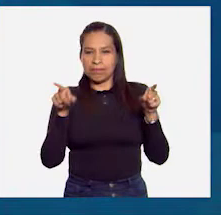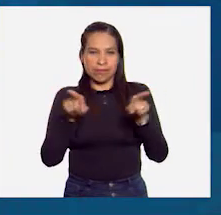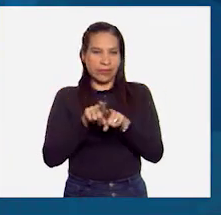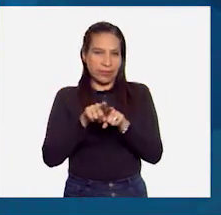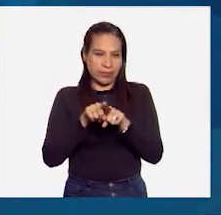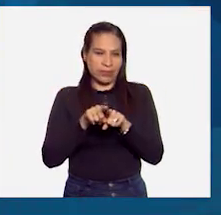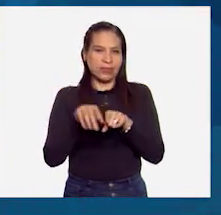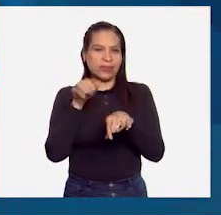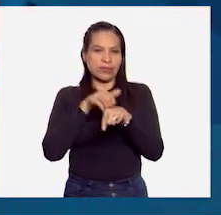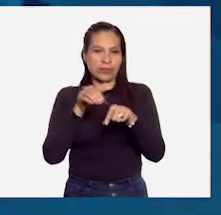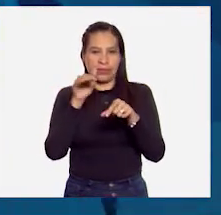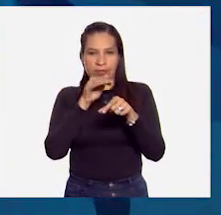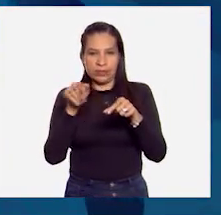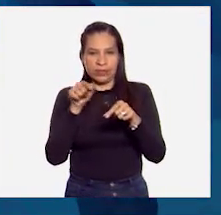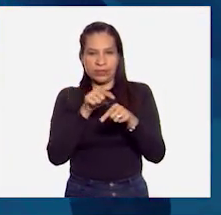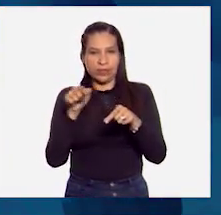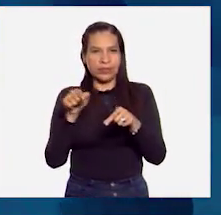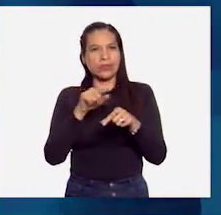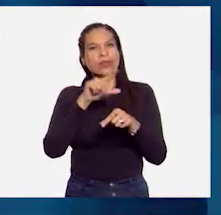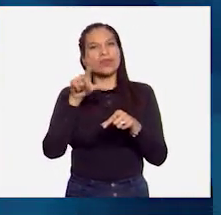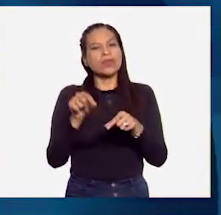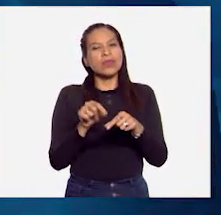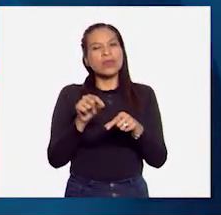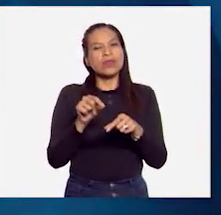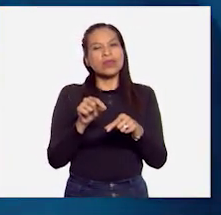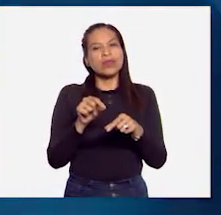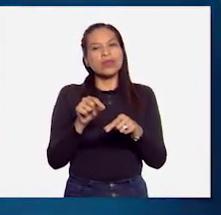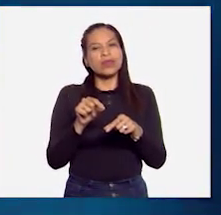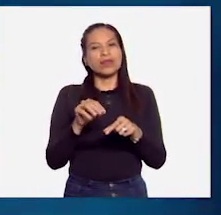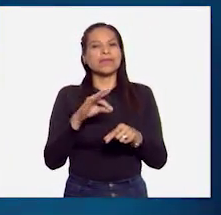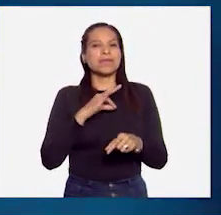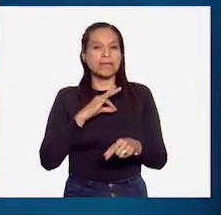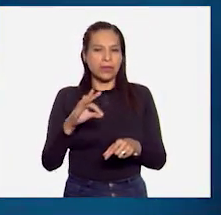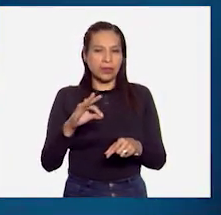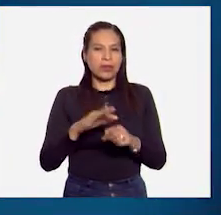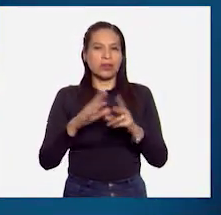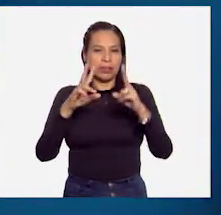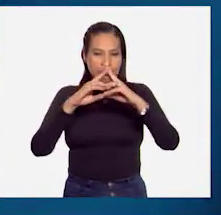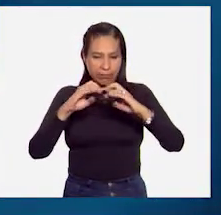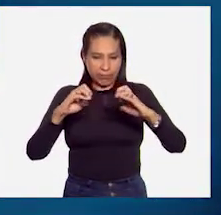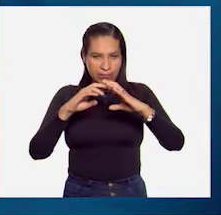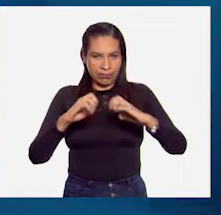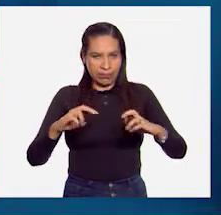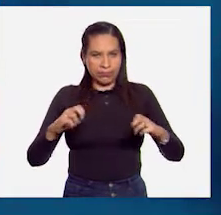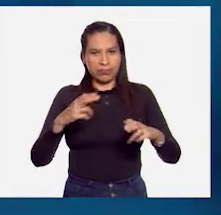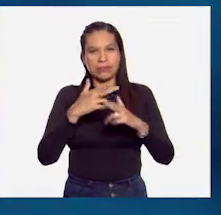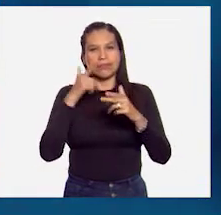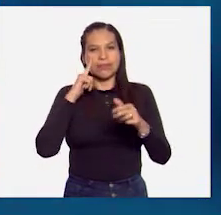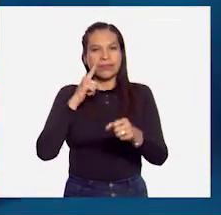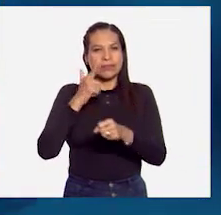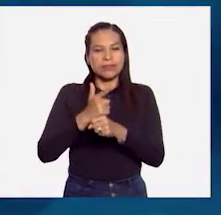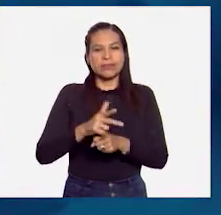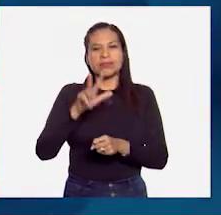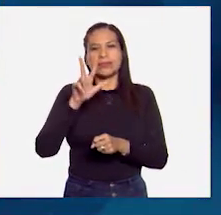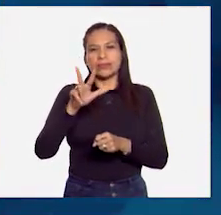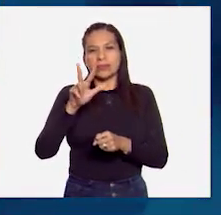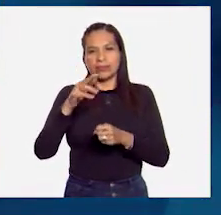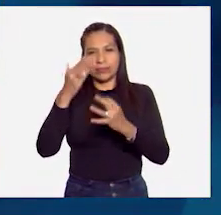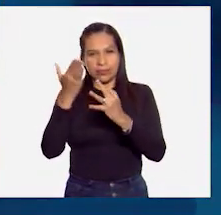mismo denominador. Y entonces puedo desbaratarlas hasta encontrar